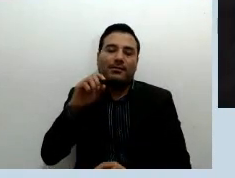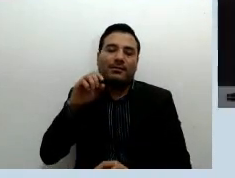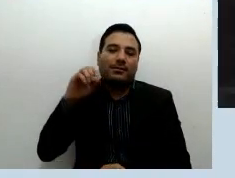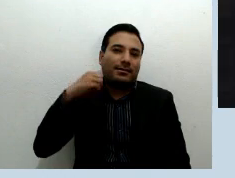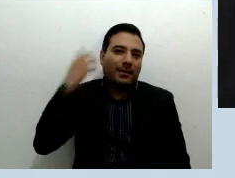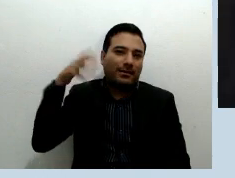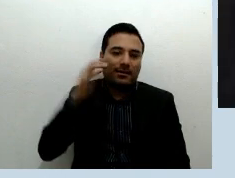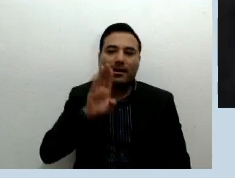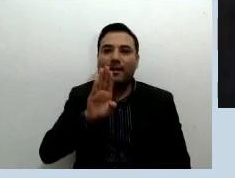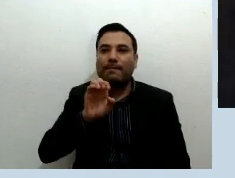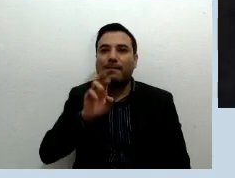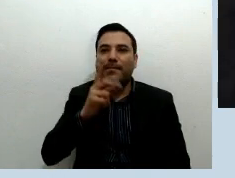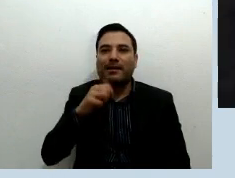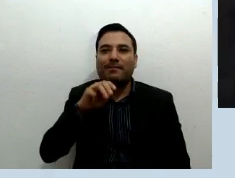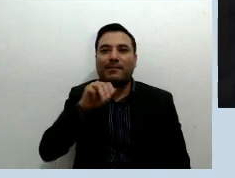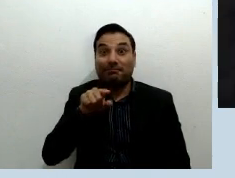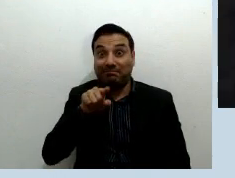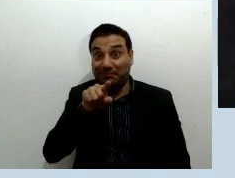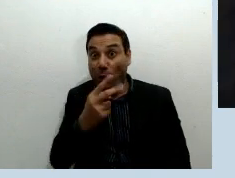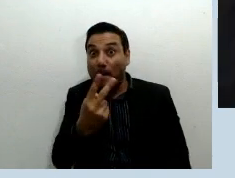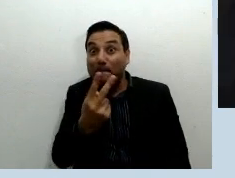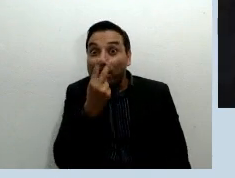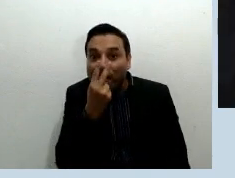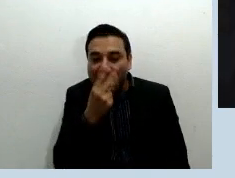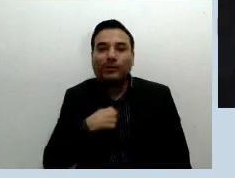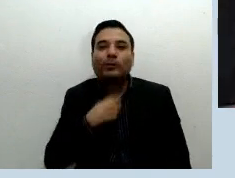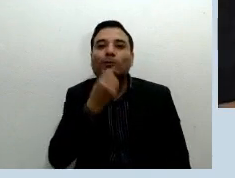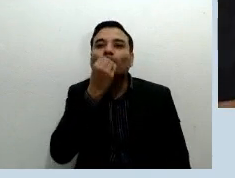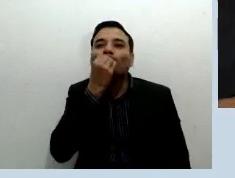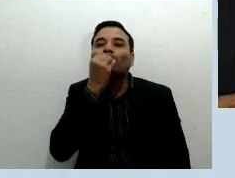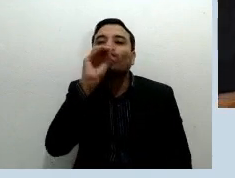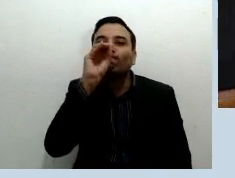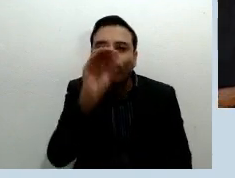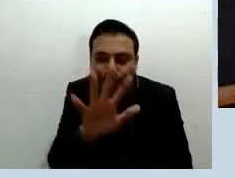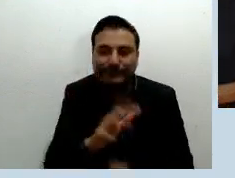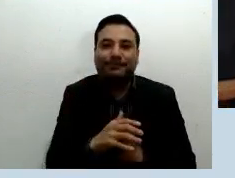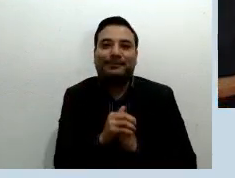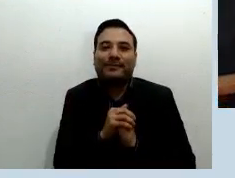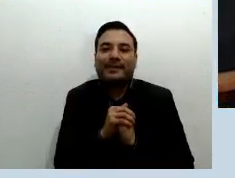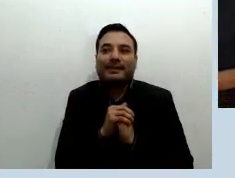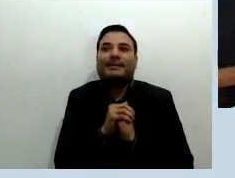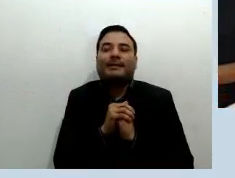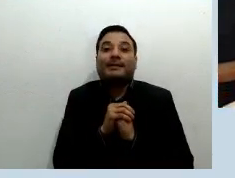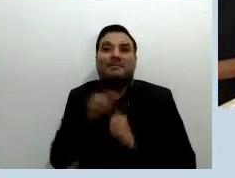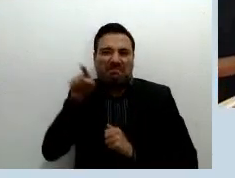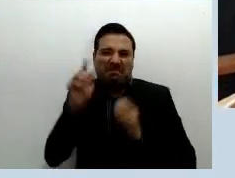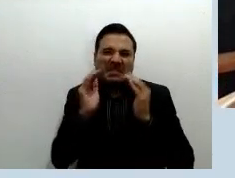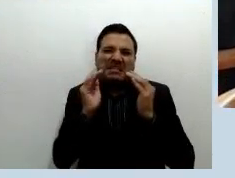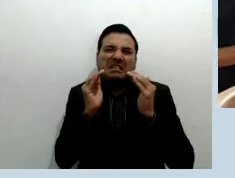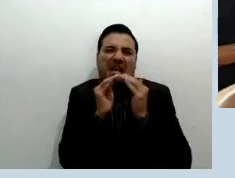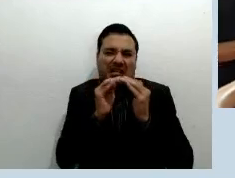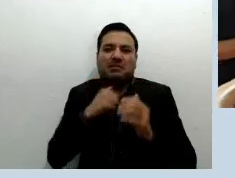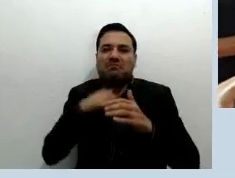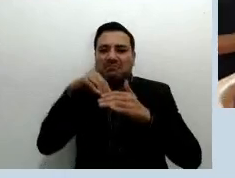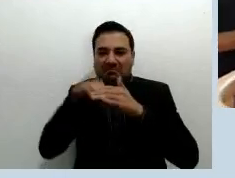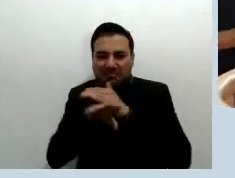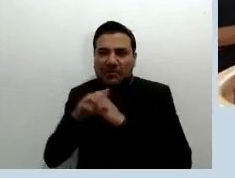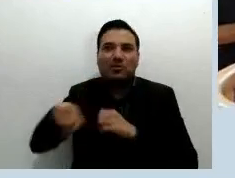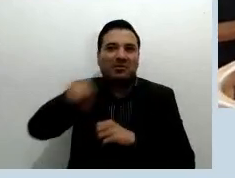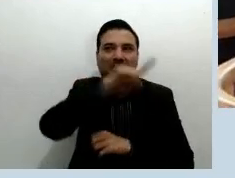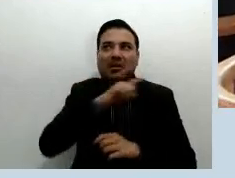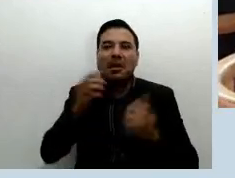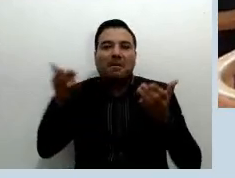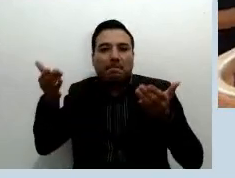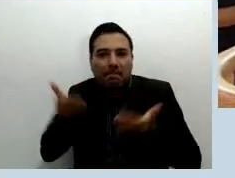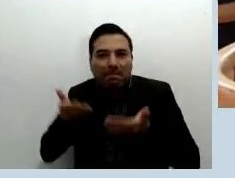beso si nos está viendo entonces Pues justo nos presentamos rompimos el hielo y